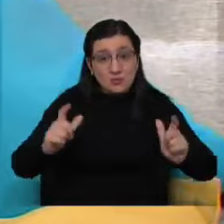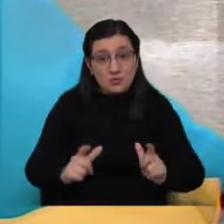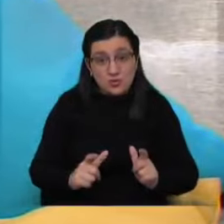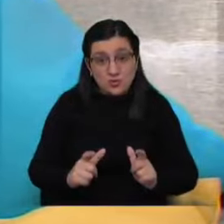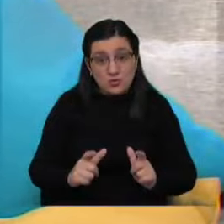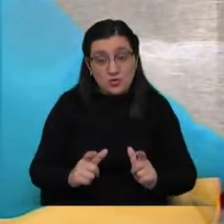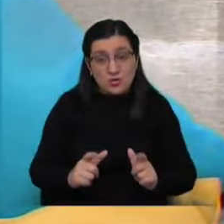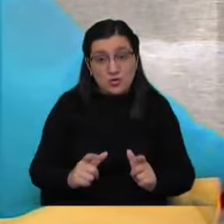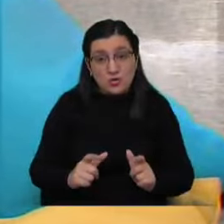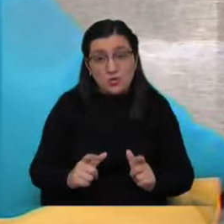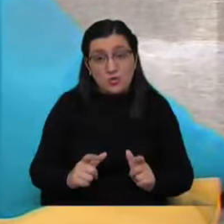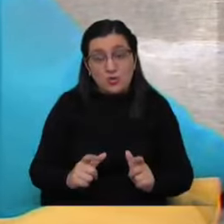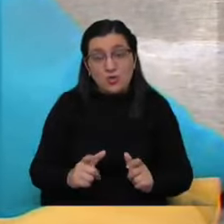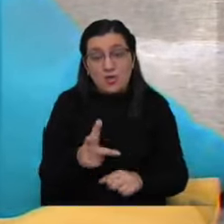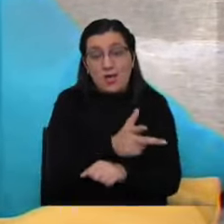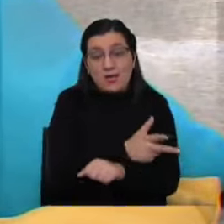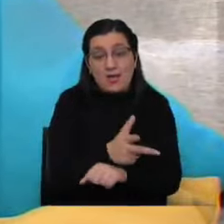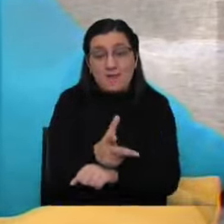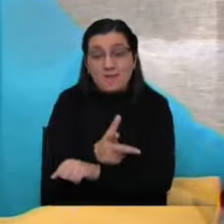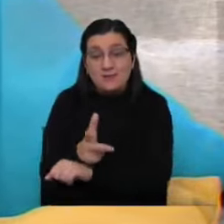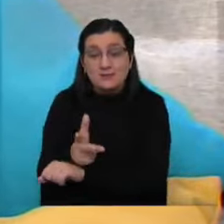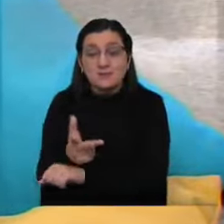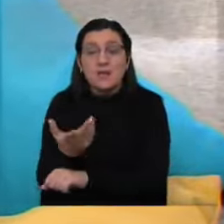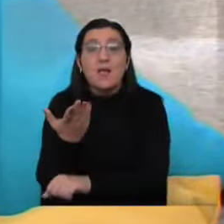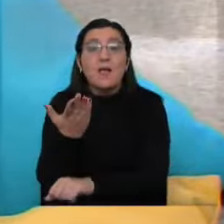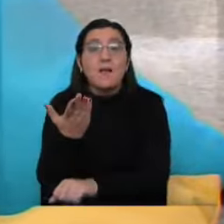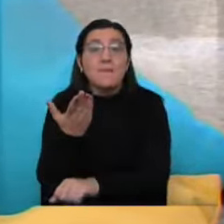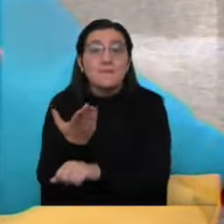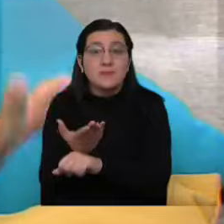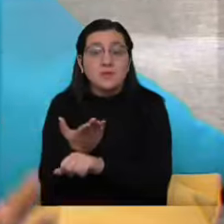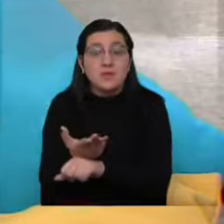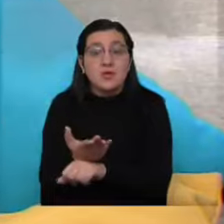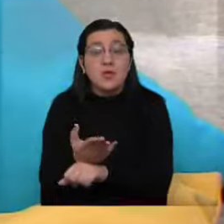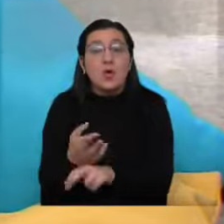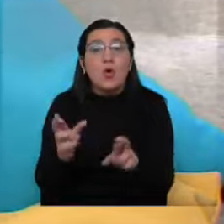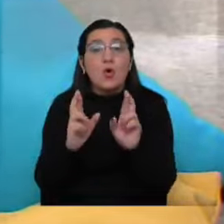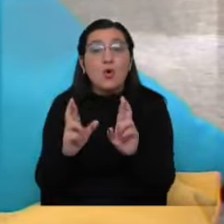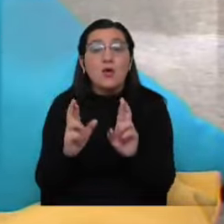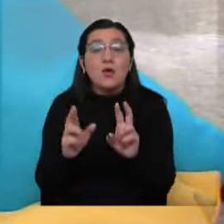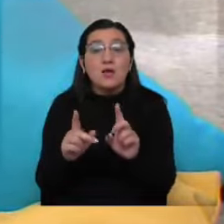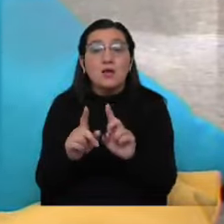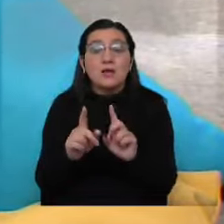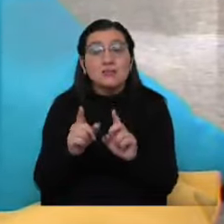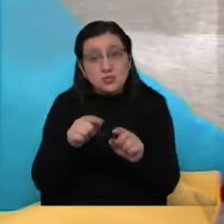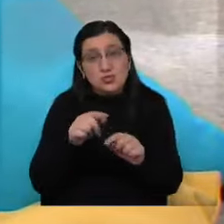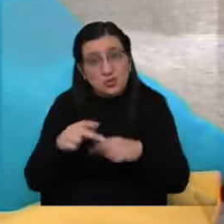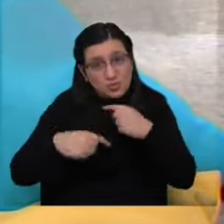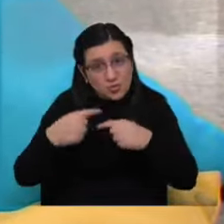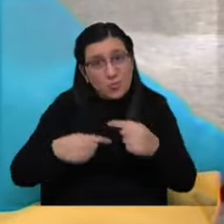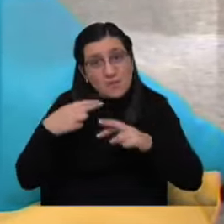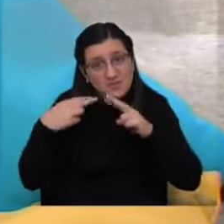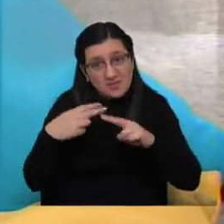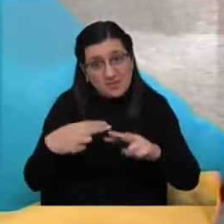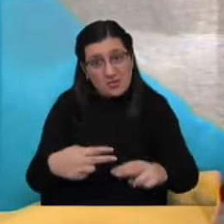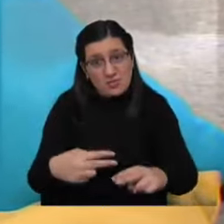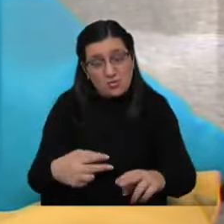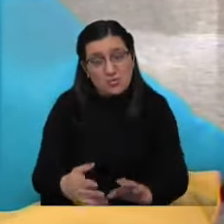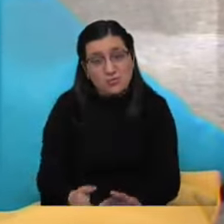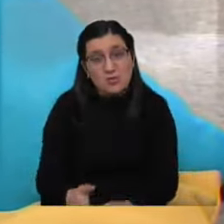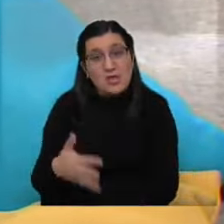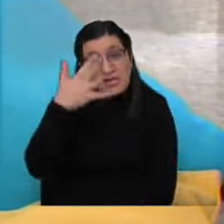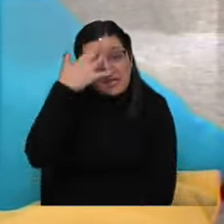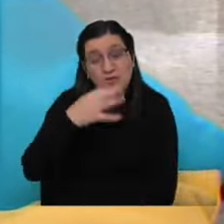desestimulando con las cámaras y pide Ojalá que esto no dependa de una administración la otra se siga manteniendo este perfil que creo